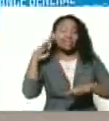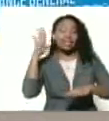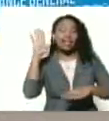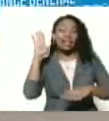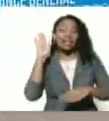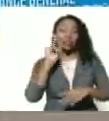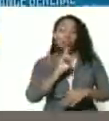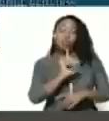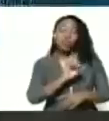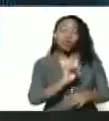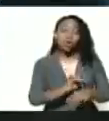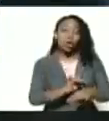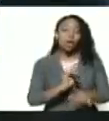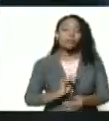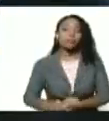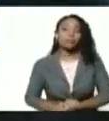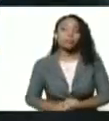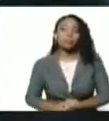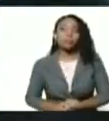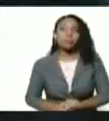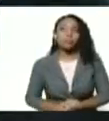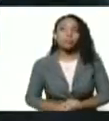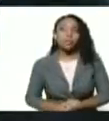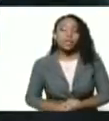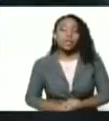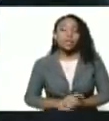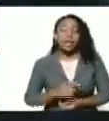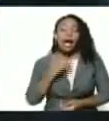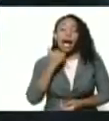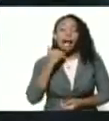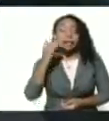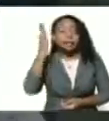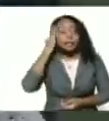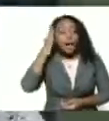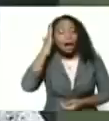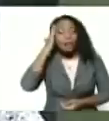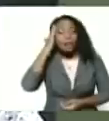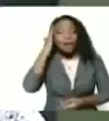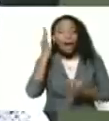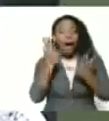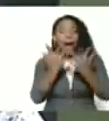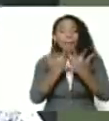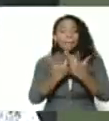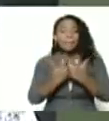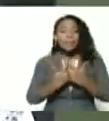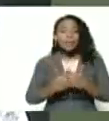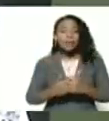sagrado, mira, de verdad. Si alguien sabe administrar,